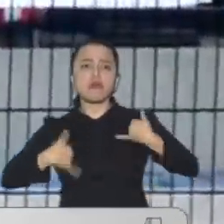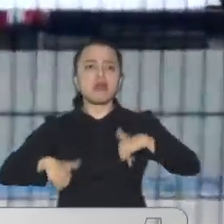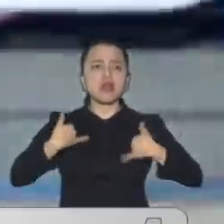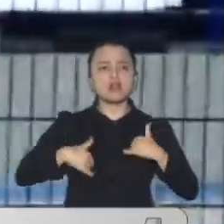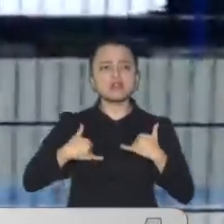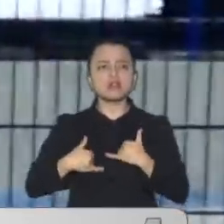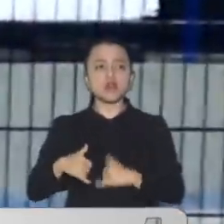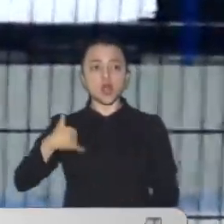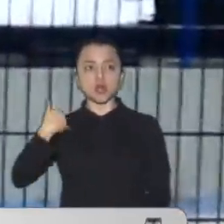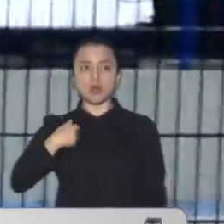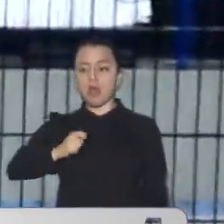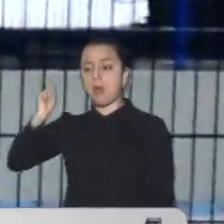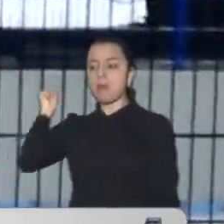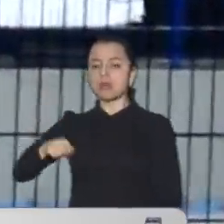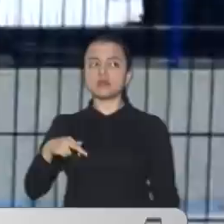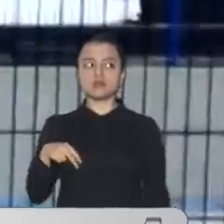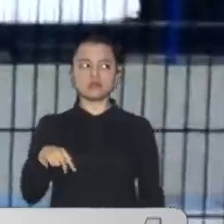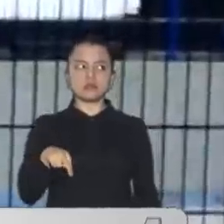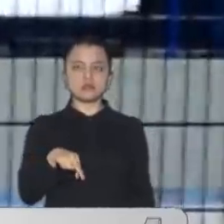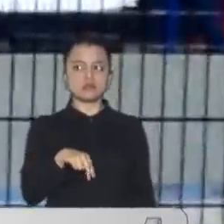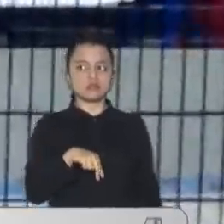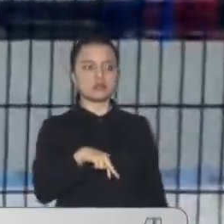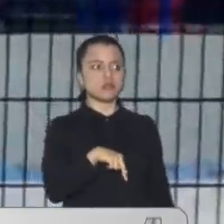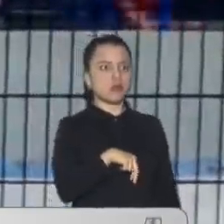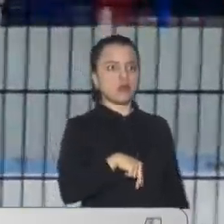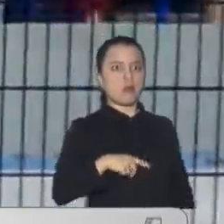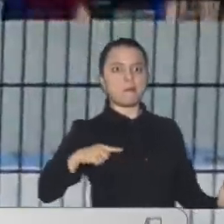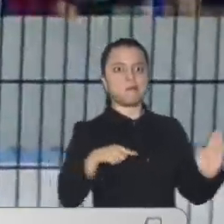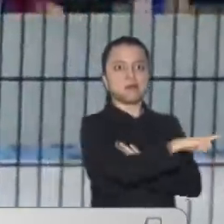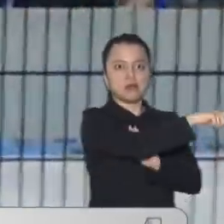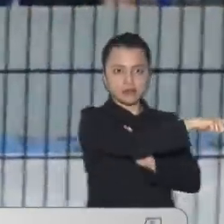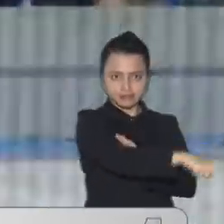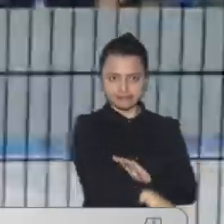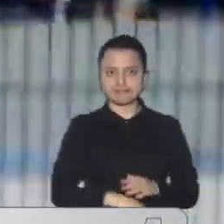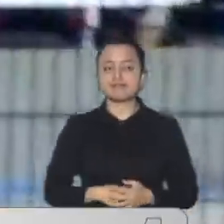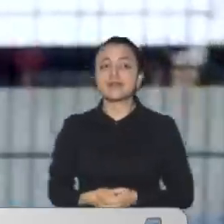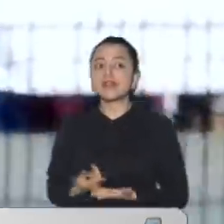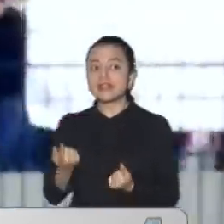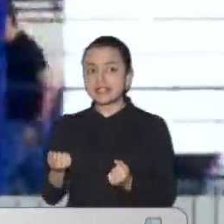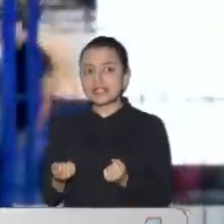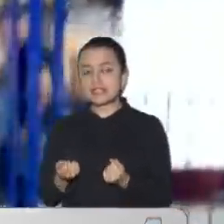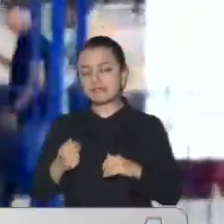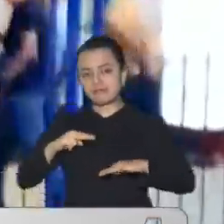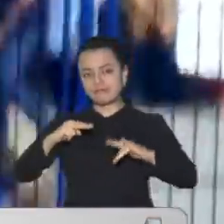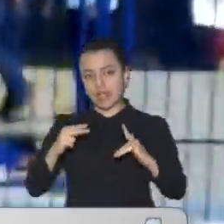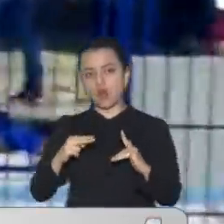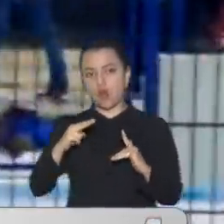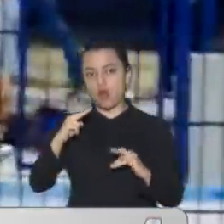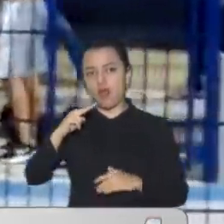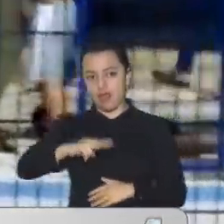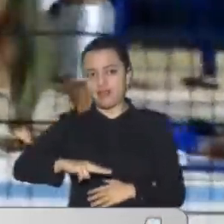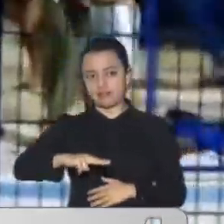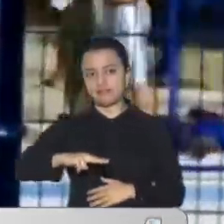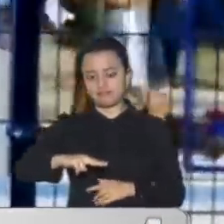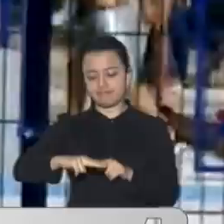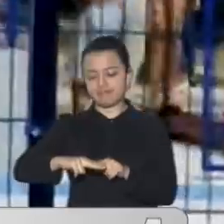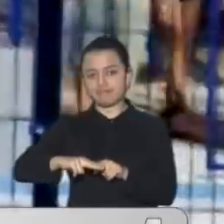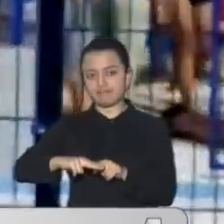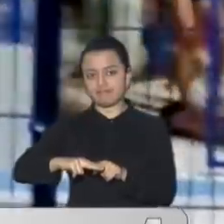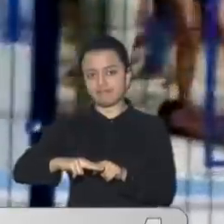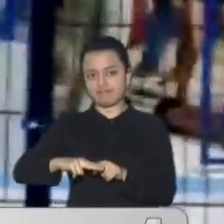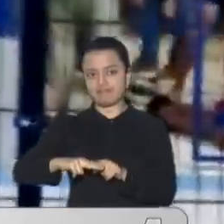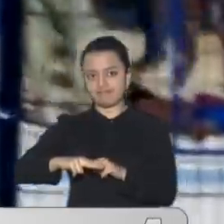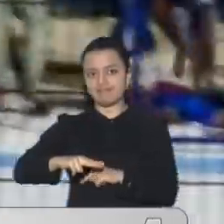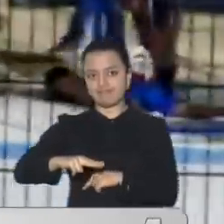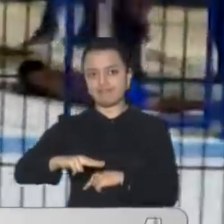El episodio se registró anoche en una cancha del barrio El Limón. El joven recibió un fuerte batazo de la otra persona con la que